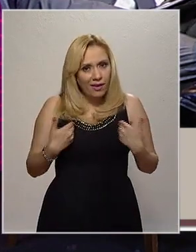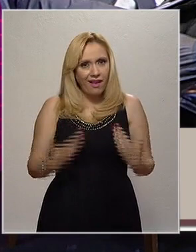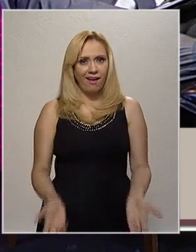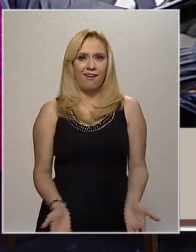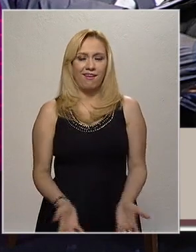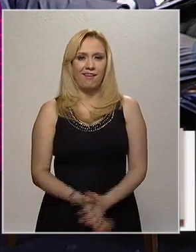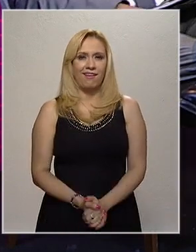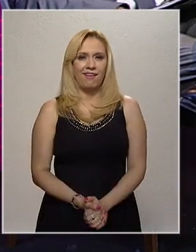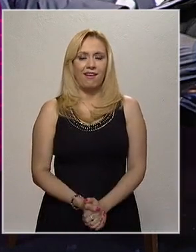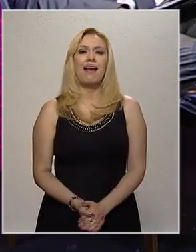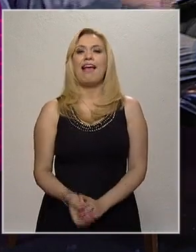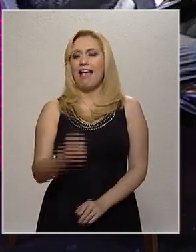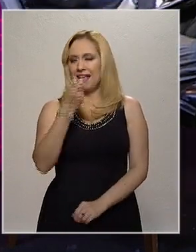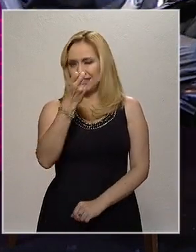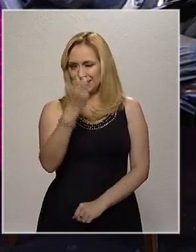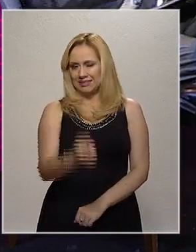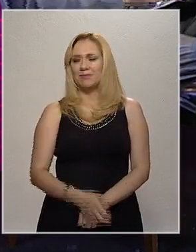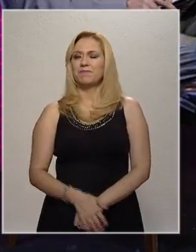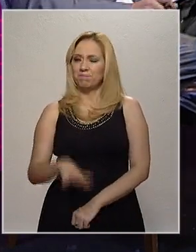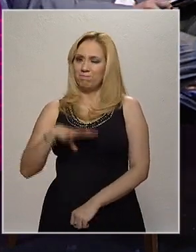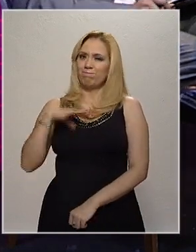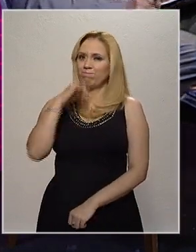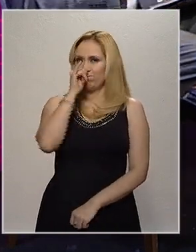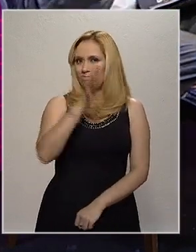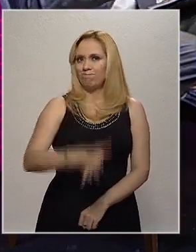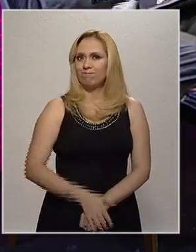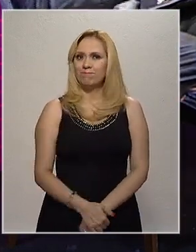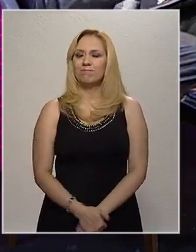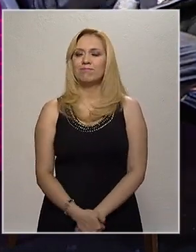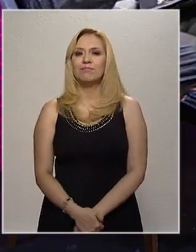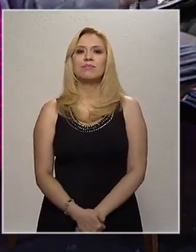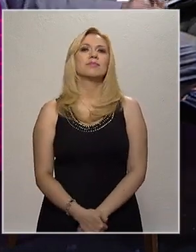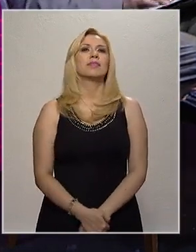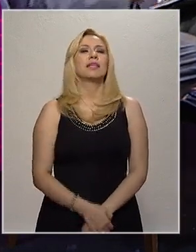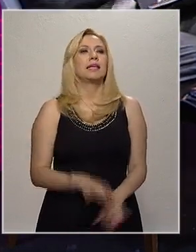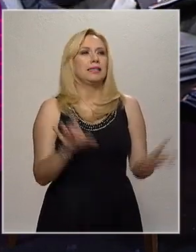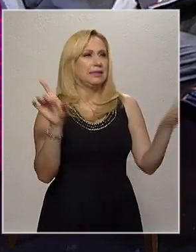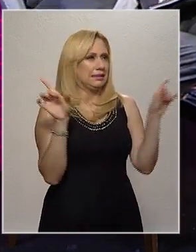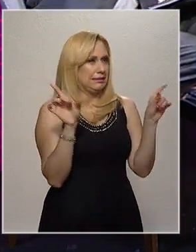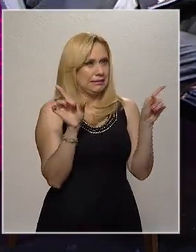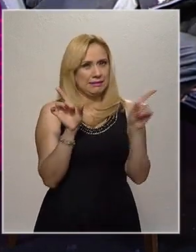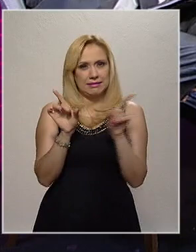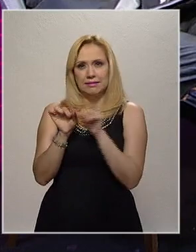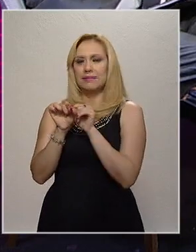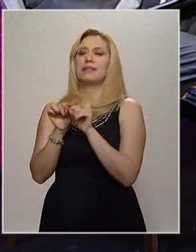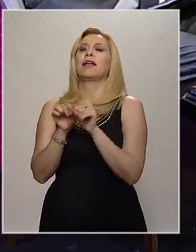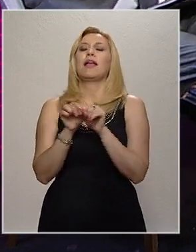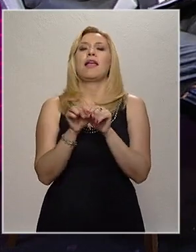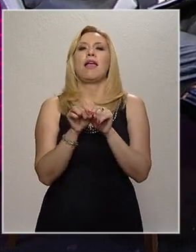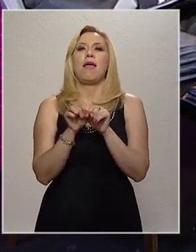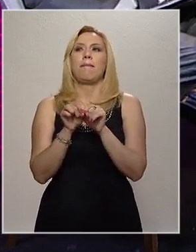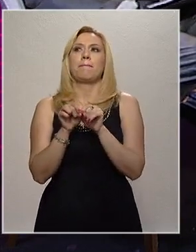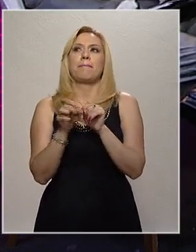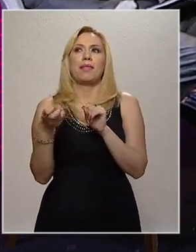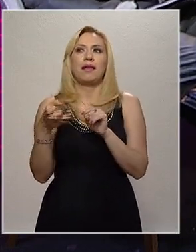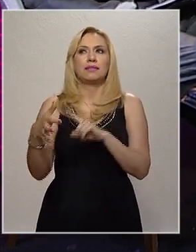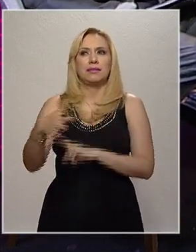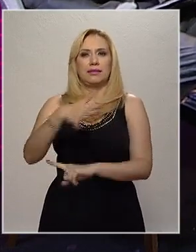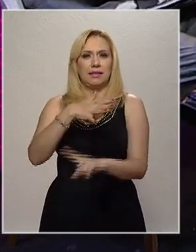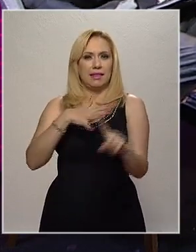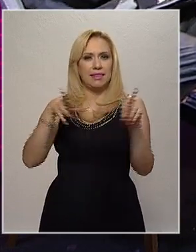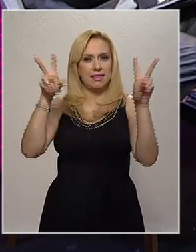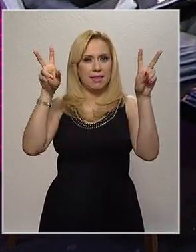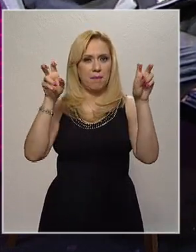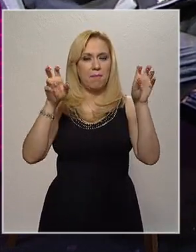es. Entonces, por ahí va la cuestión del autoritarismo. Por favor. No sé si me dé tiempo brevemente. En este contexto del tema que